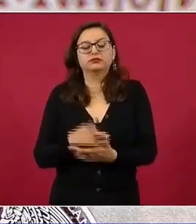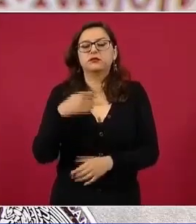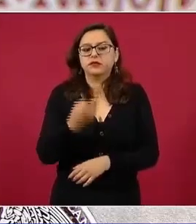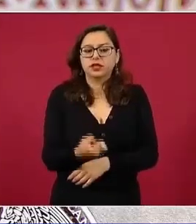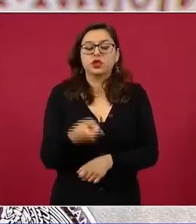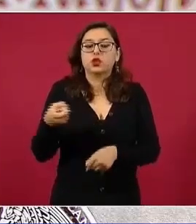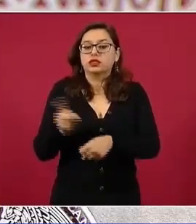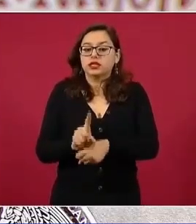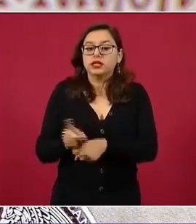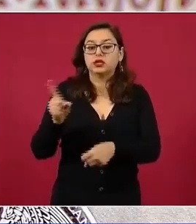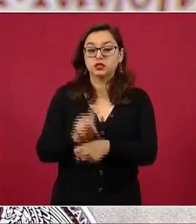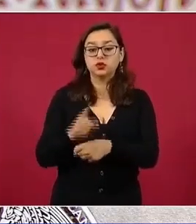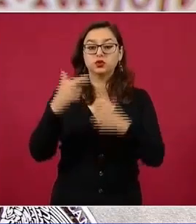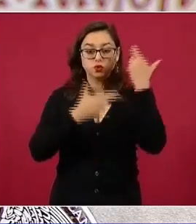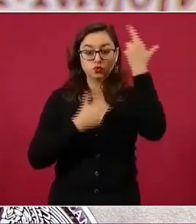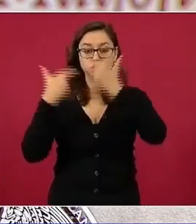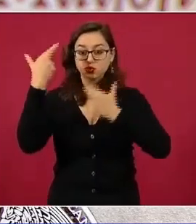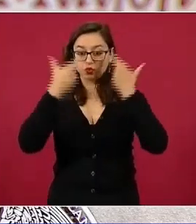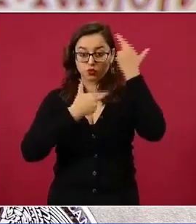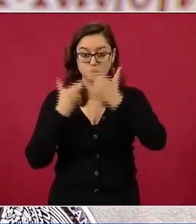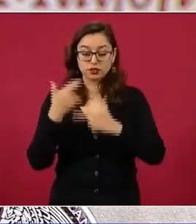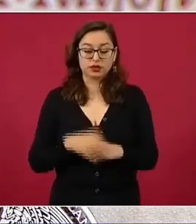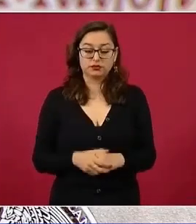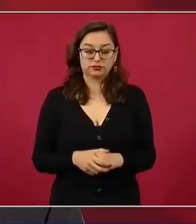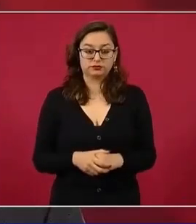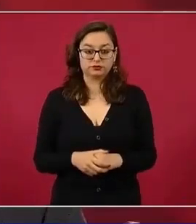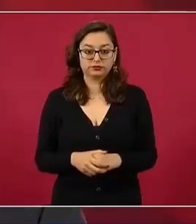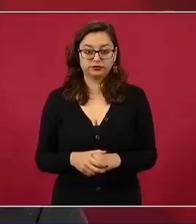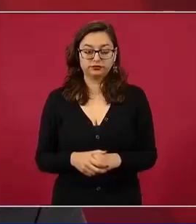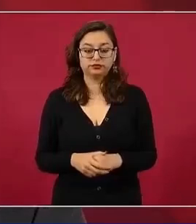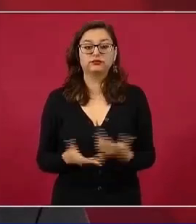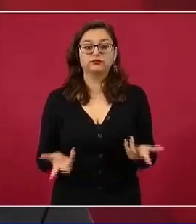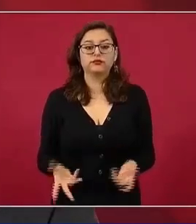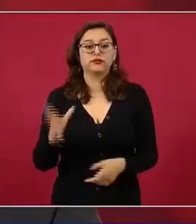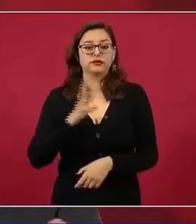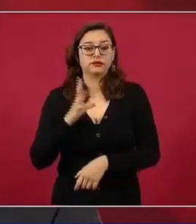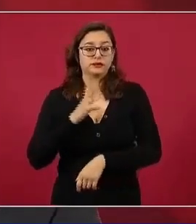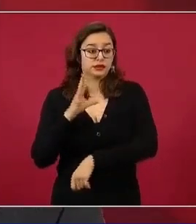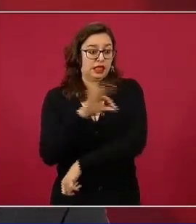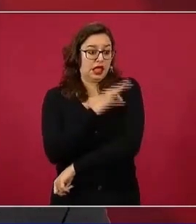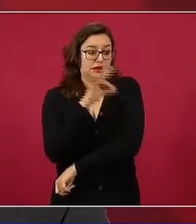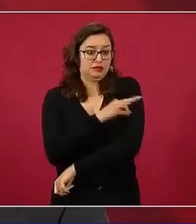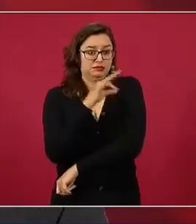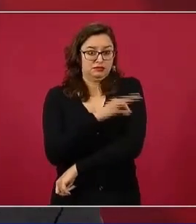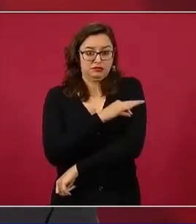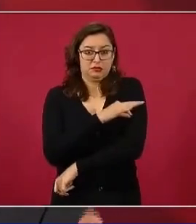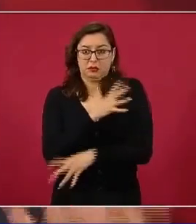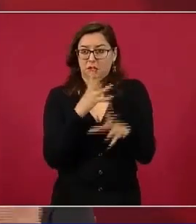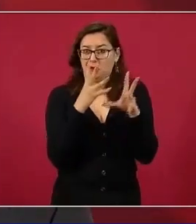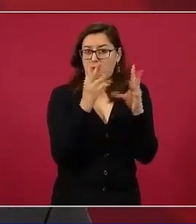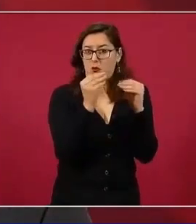dinámica. No perder de vista que hay muchas otras vacunas que existen y precisamente no